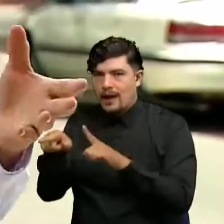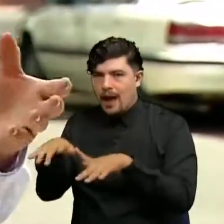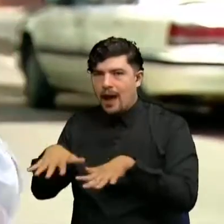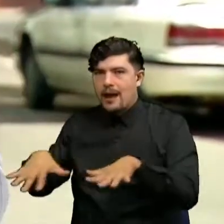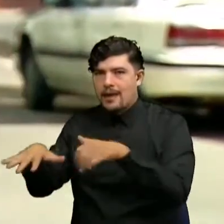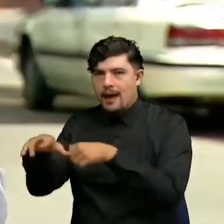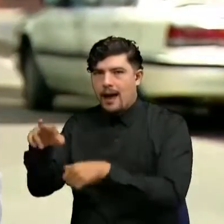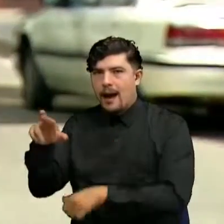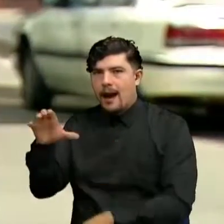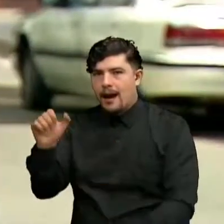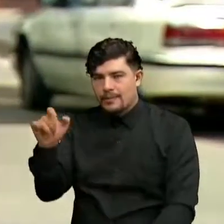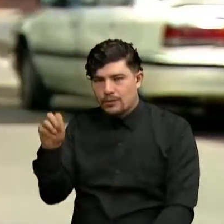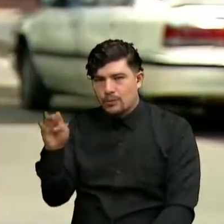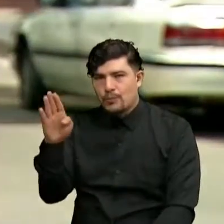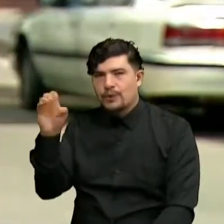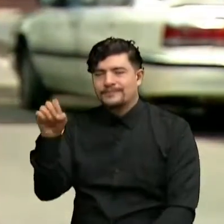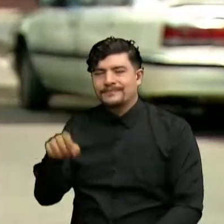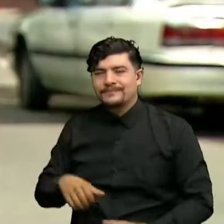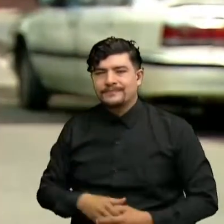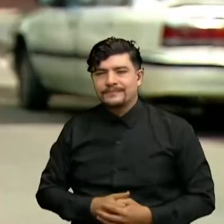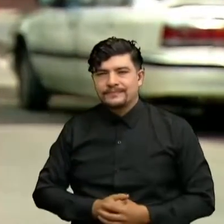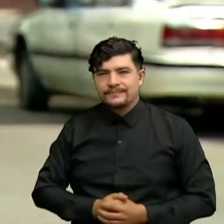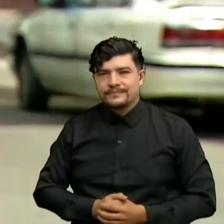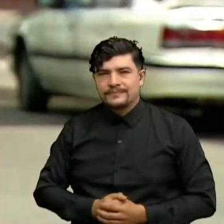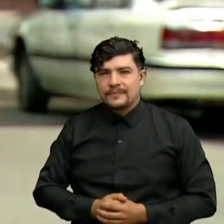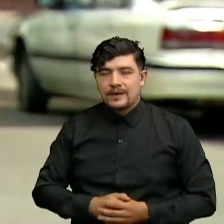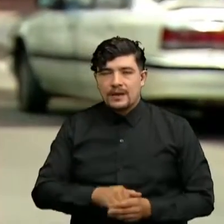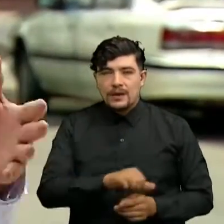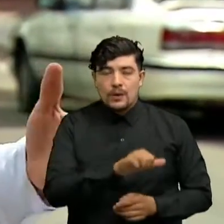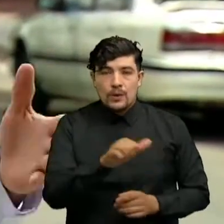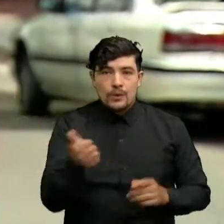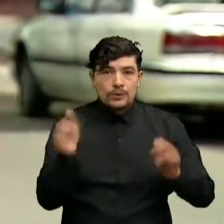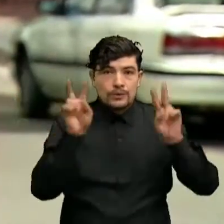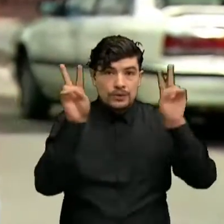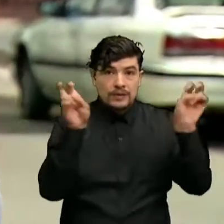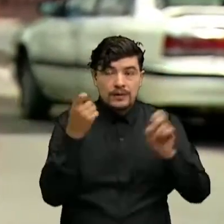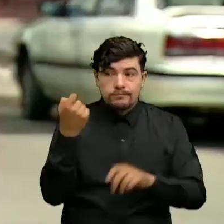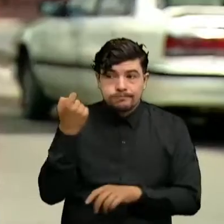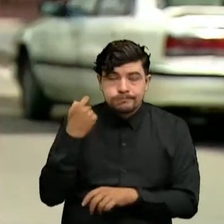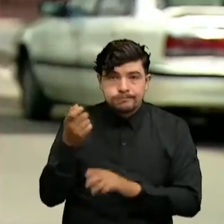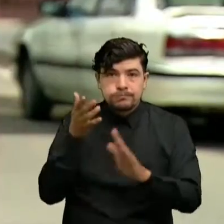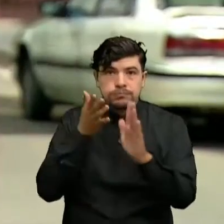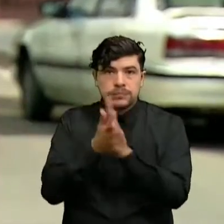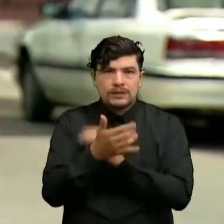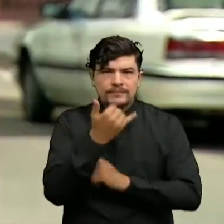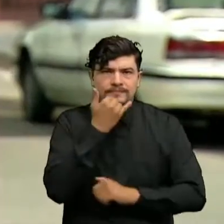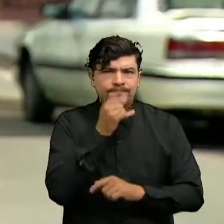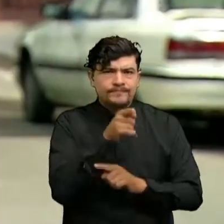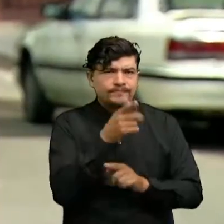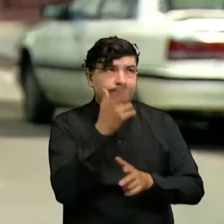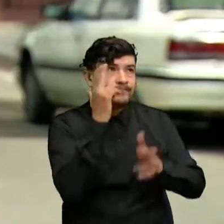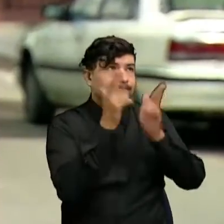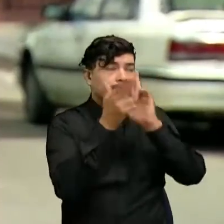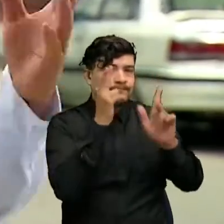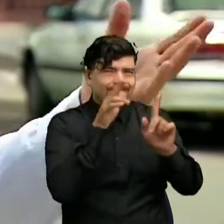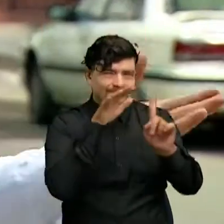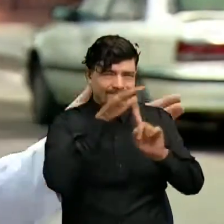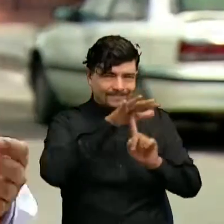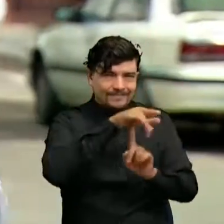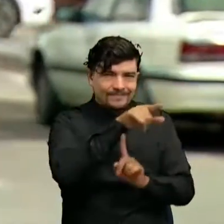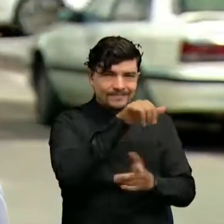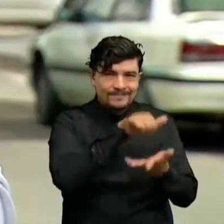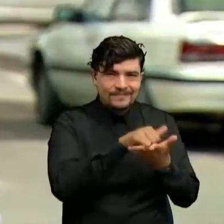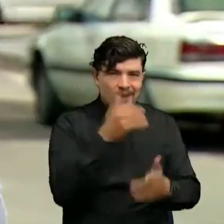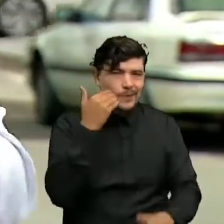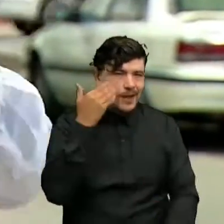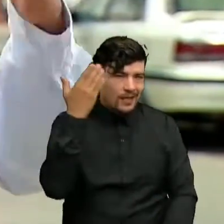pasando a un segundo tema les hablamos acerca de los detalles más recientes con relación al ataque al helicóptero presidencial recordemos